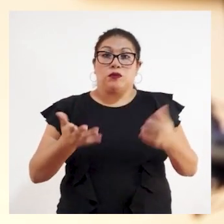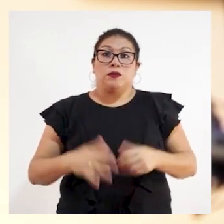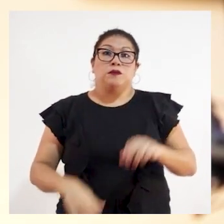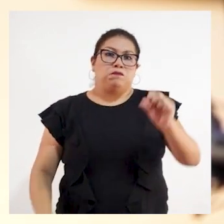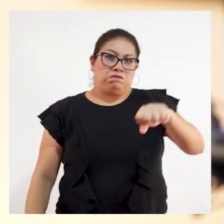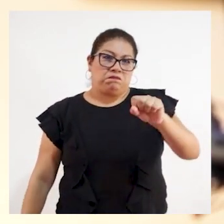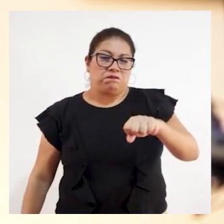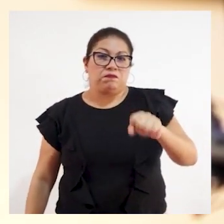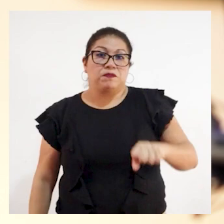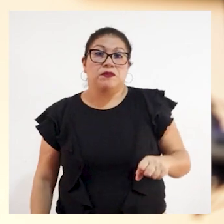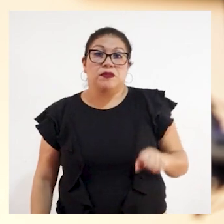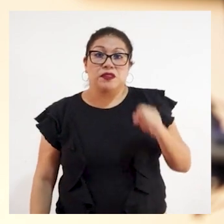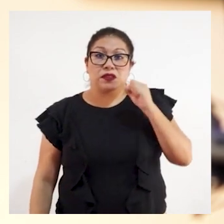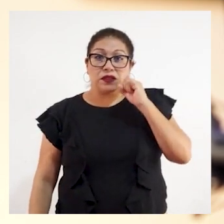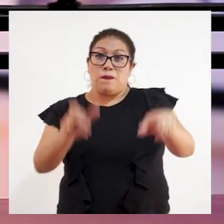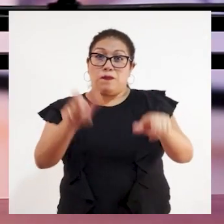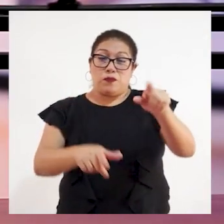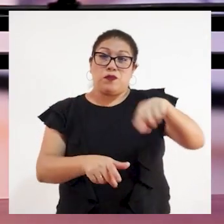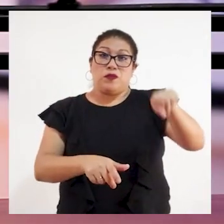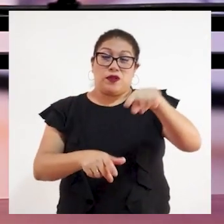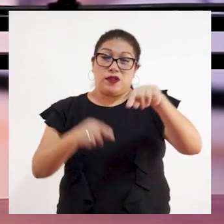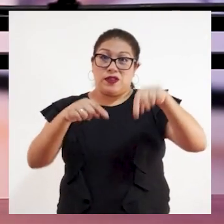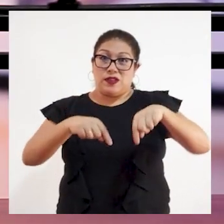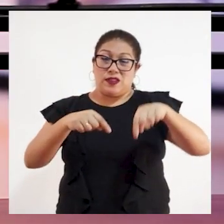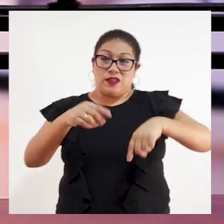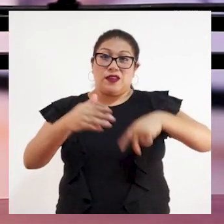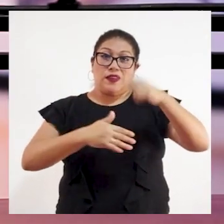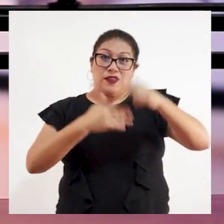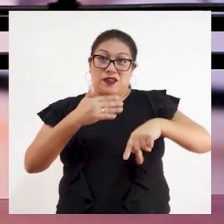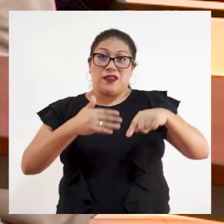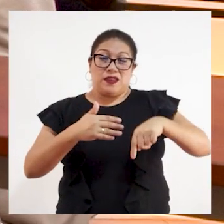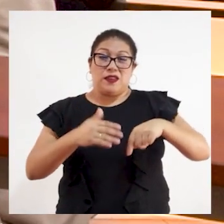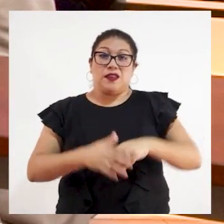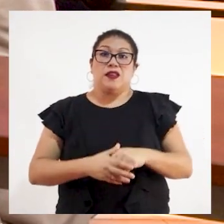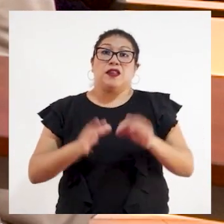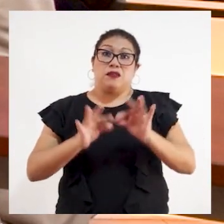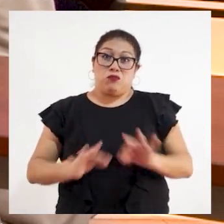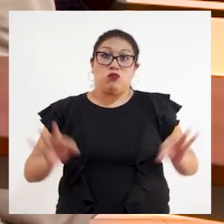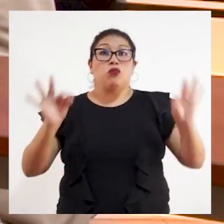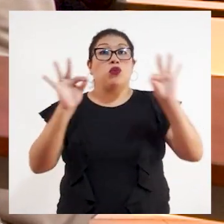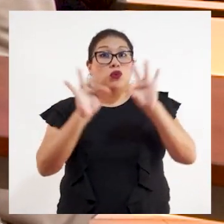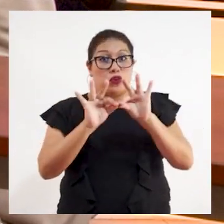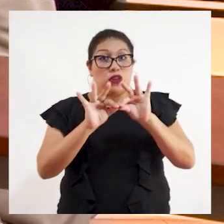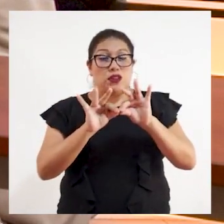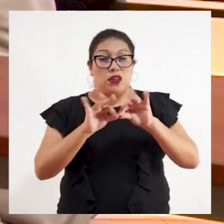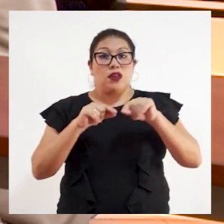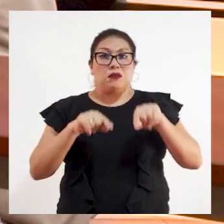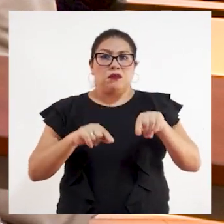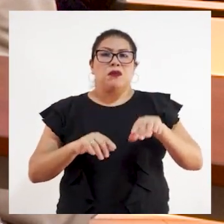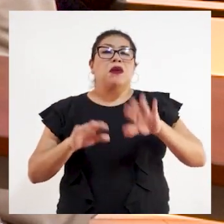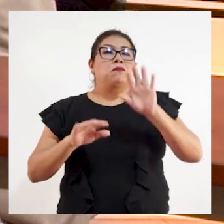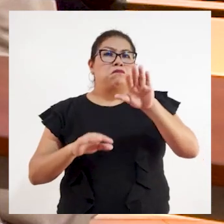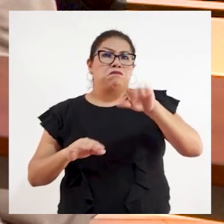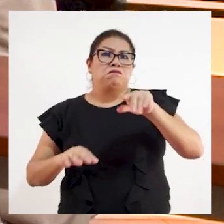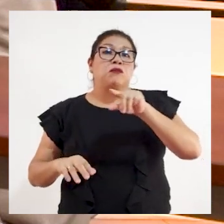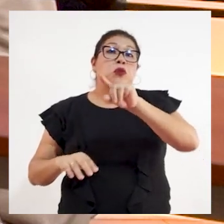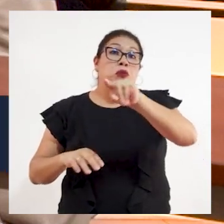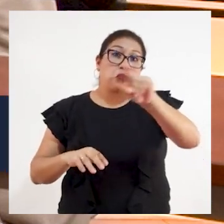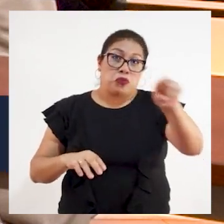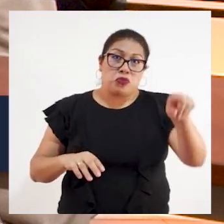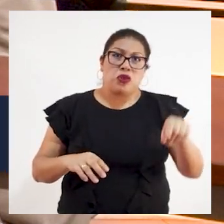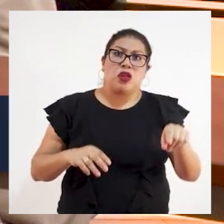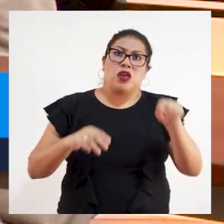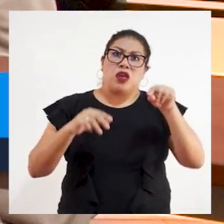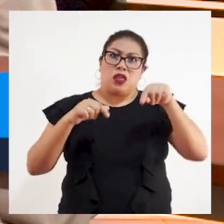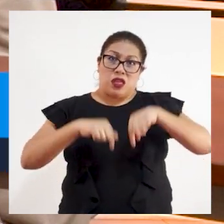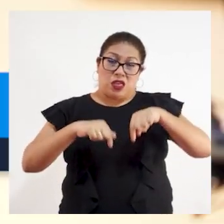que nos pueda ver en este programa, Inclusión. En este programa tan importante, considerar que cuentan